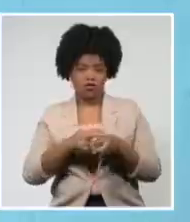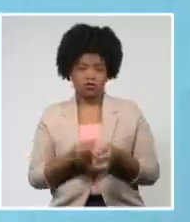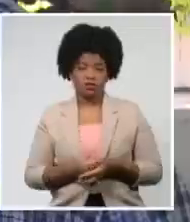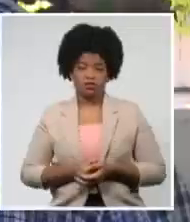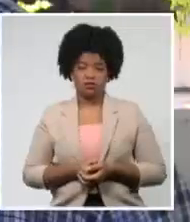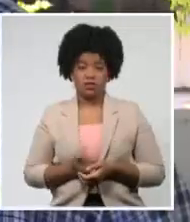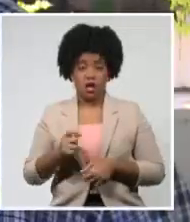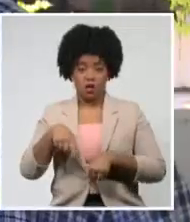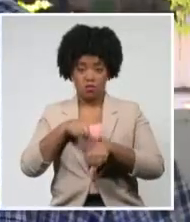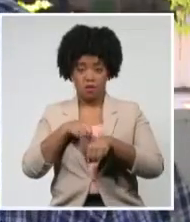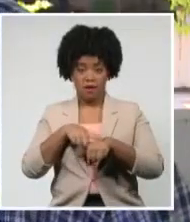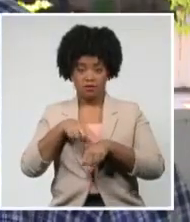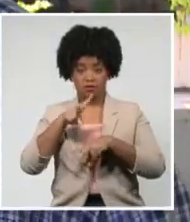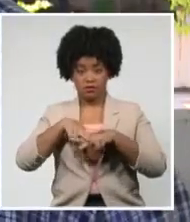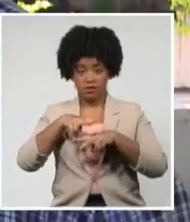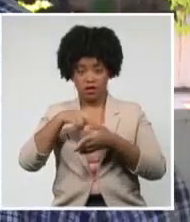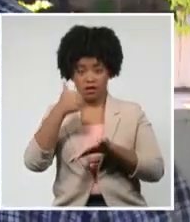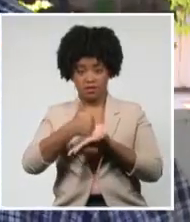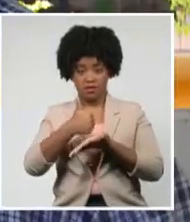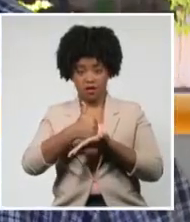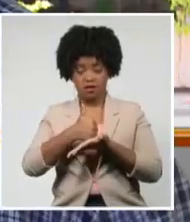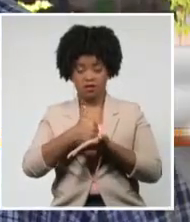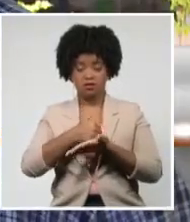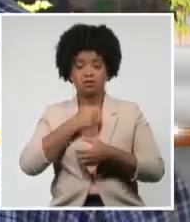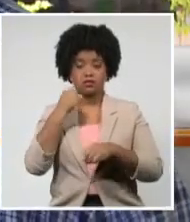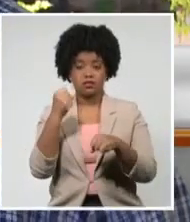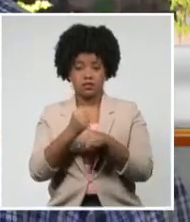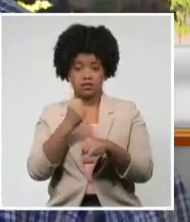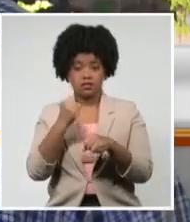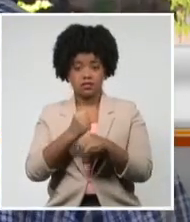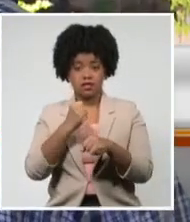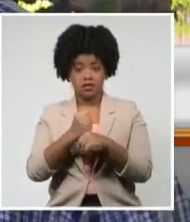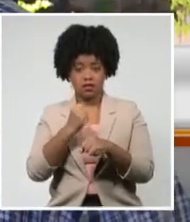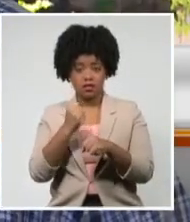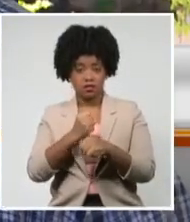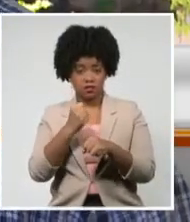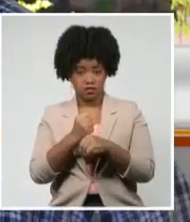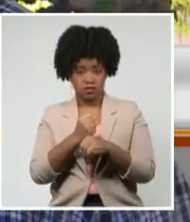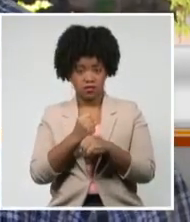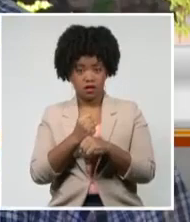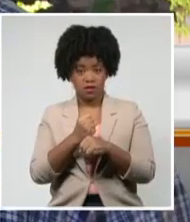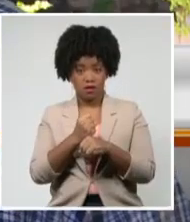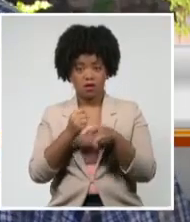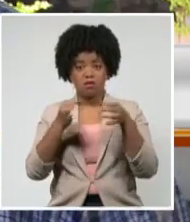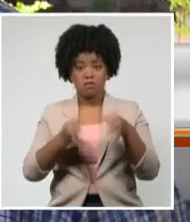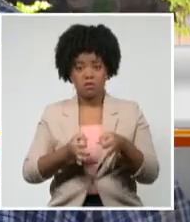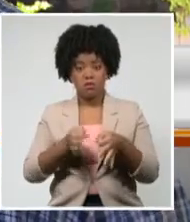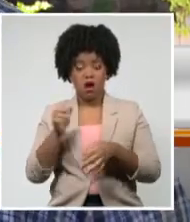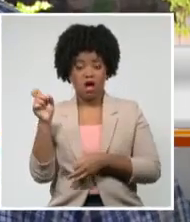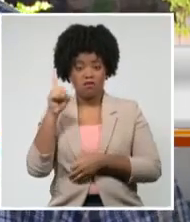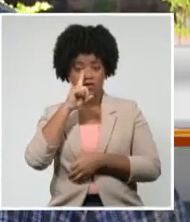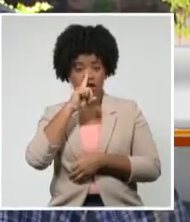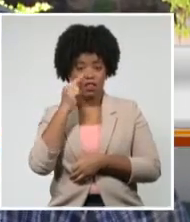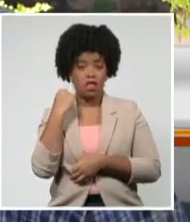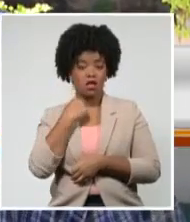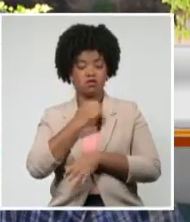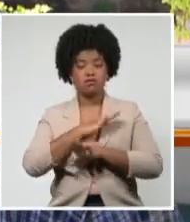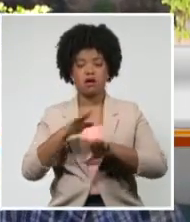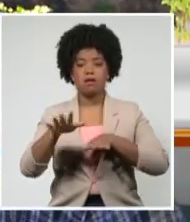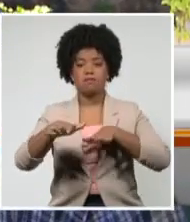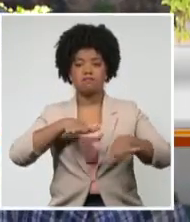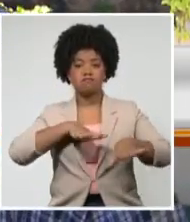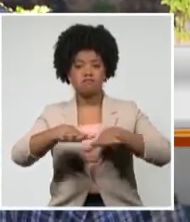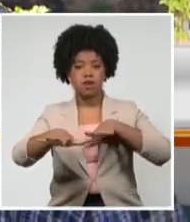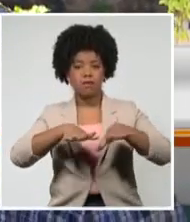en la capital se trabaja en 12 fuentes para aproximadamente a finales de año estén listas para